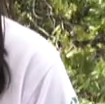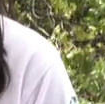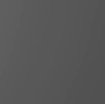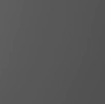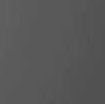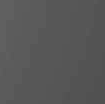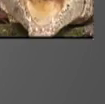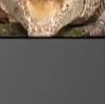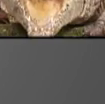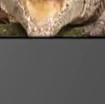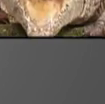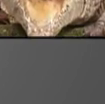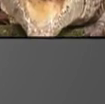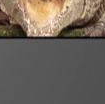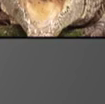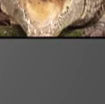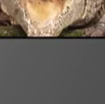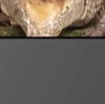silvestre.